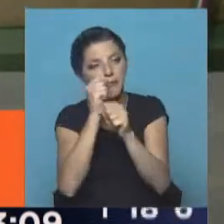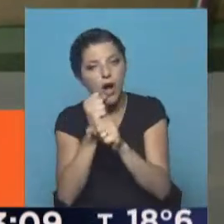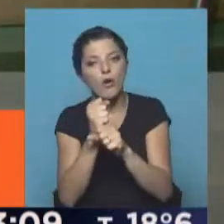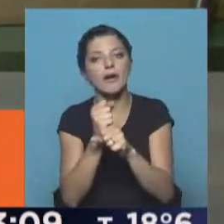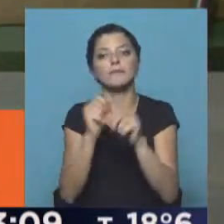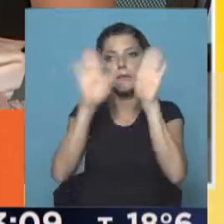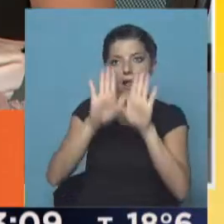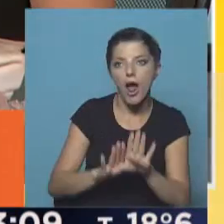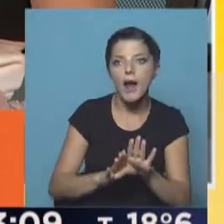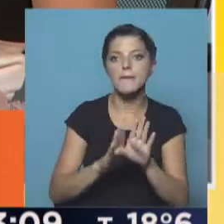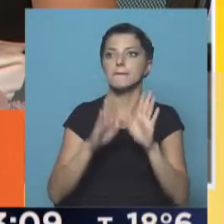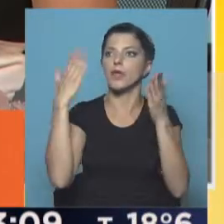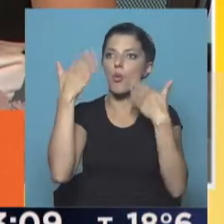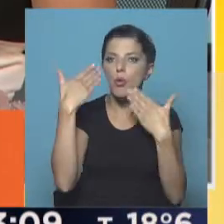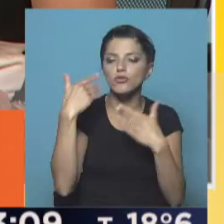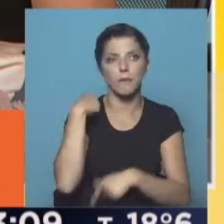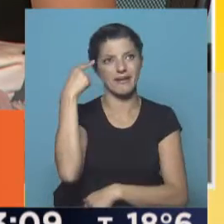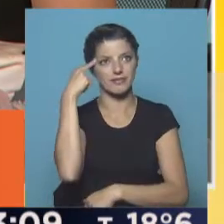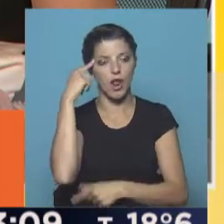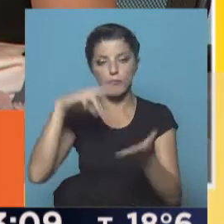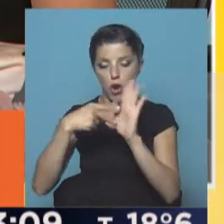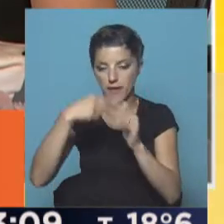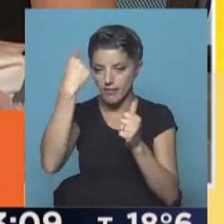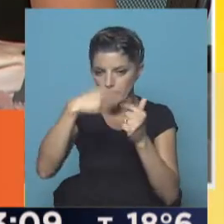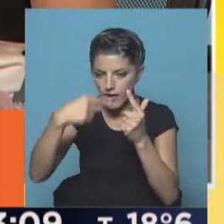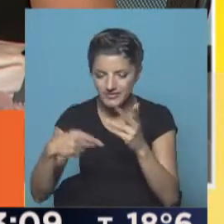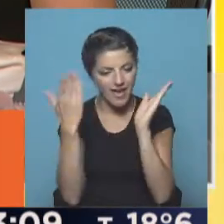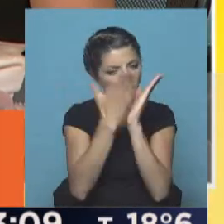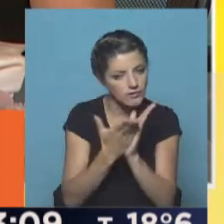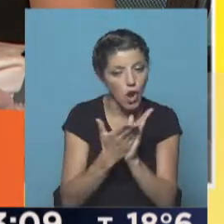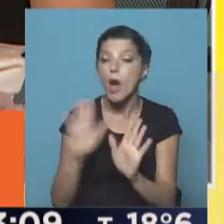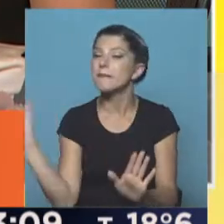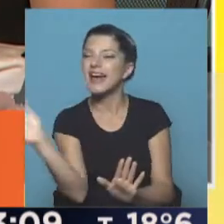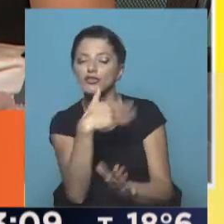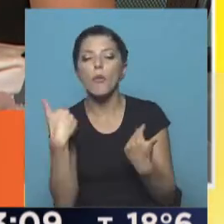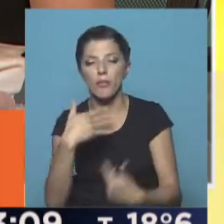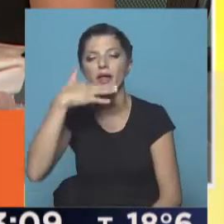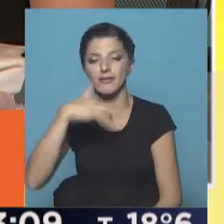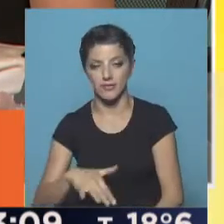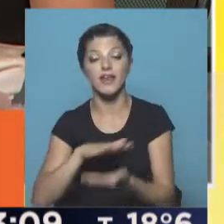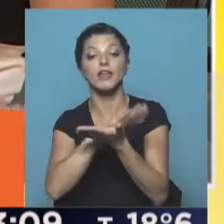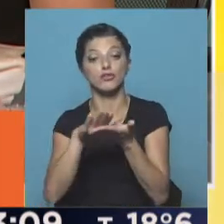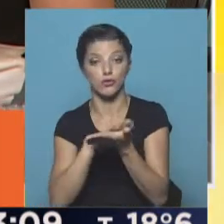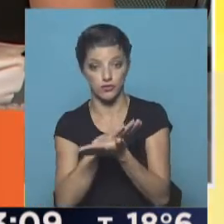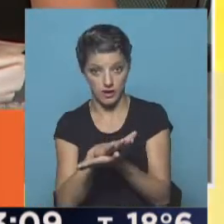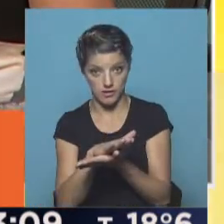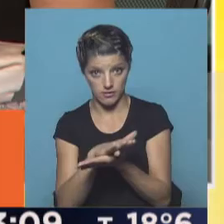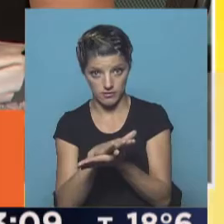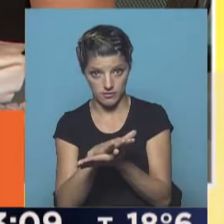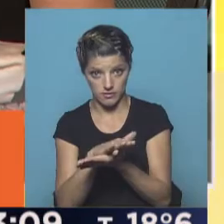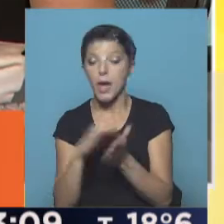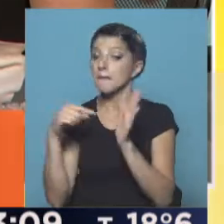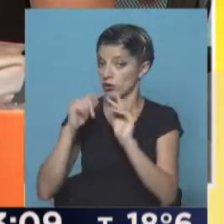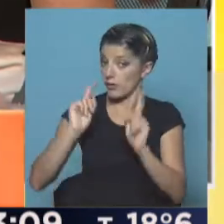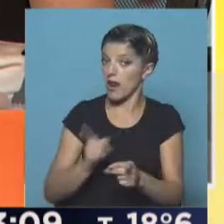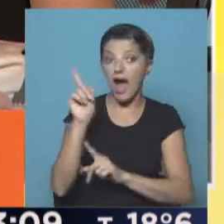discursos, presentarnos los problemas de un modo tal que todos podamos entenderlos y resolverlos de un modo que no sea polar. Pero también es cierto que a veces que la